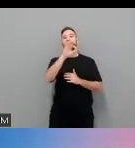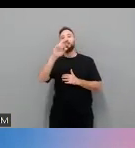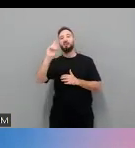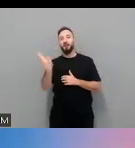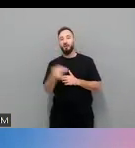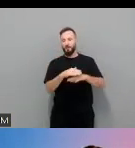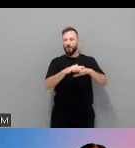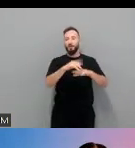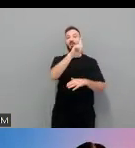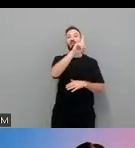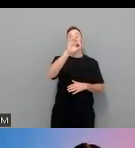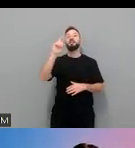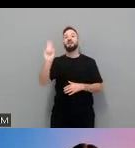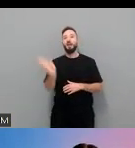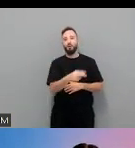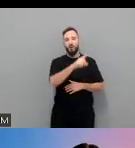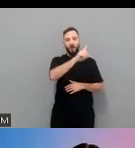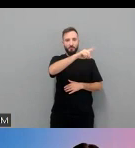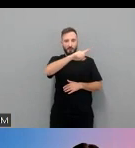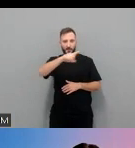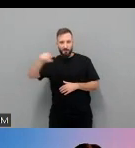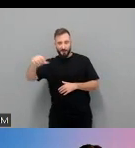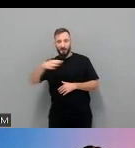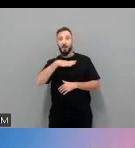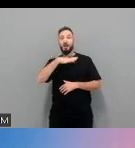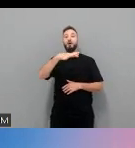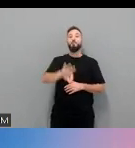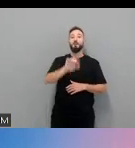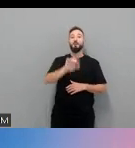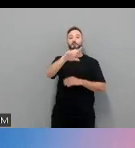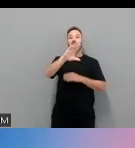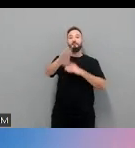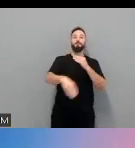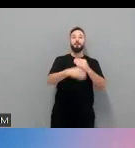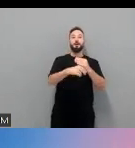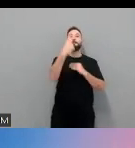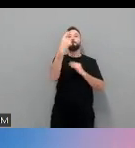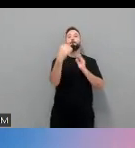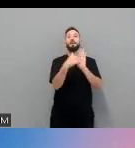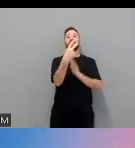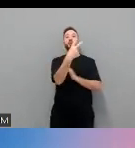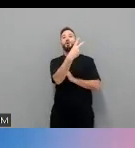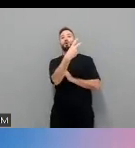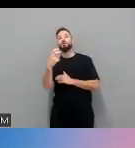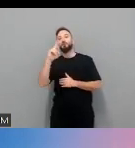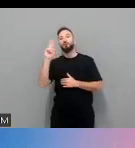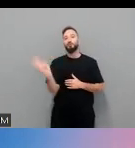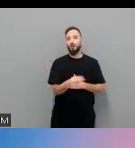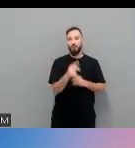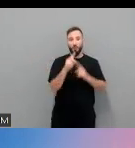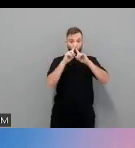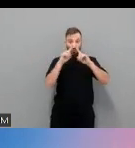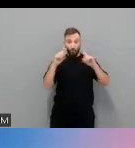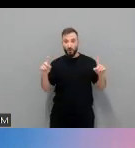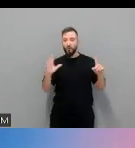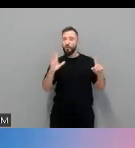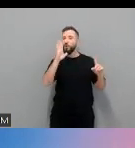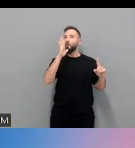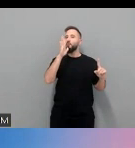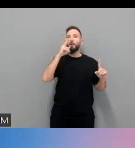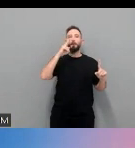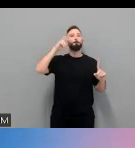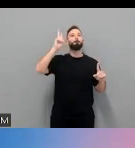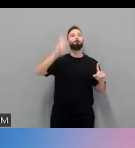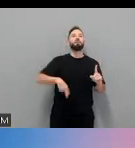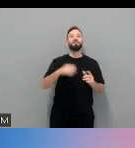¿vale? Pero a eso también se le puede sumar otros 1.200 euros al año por el hecho de tener reconocido